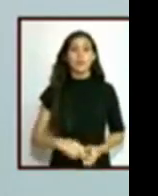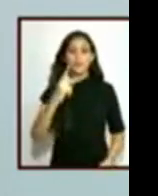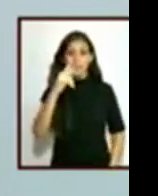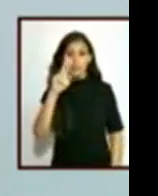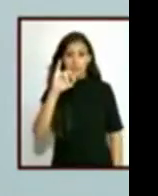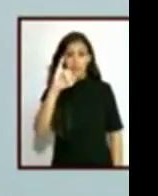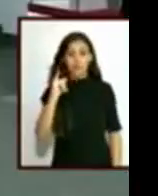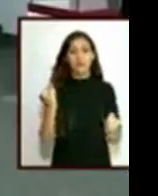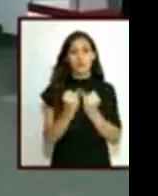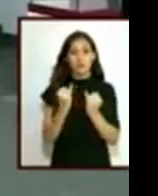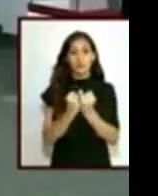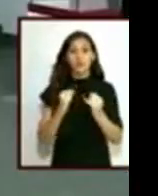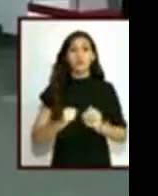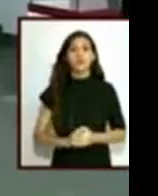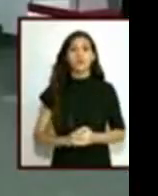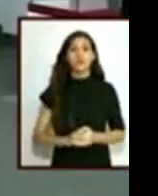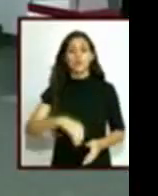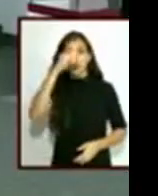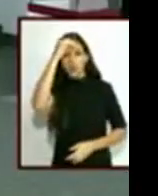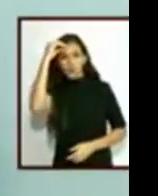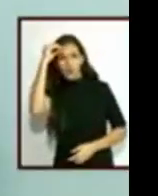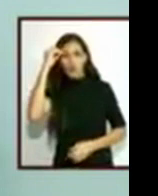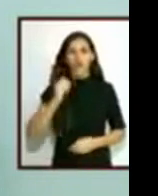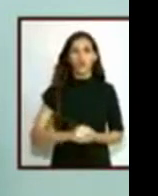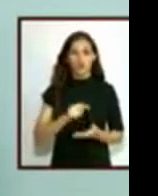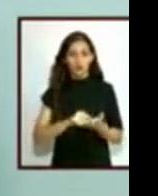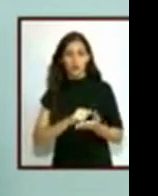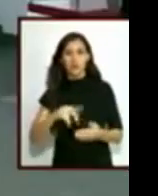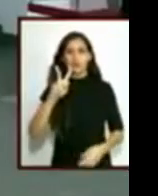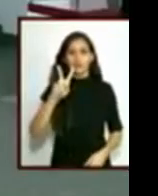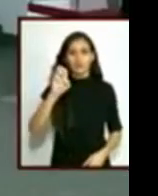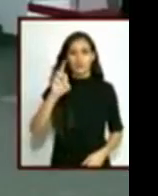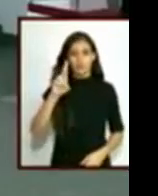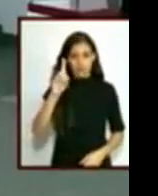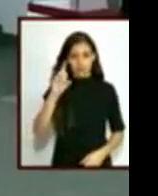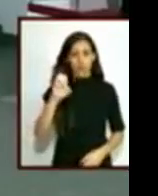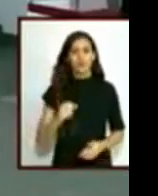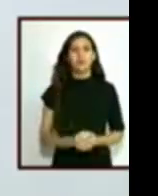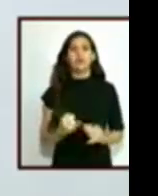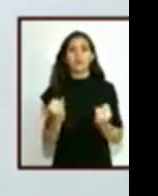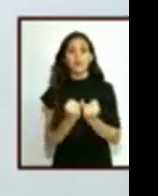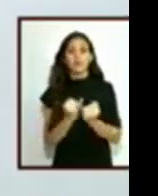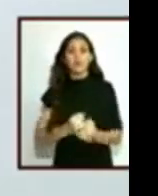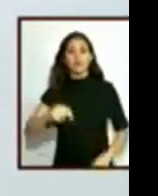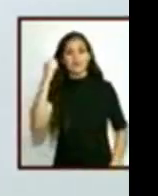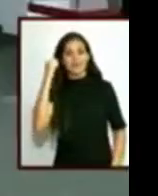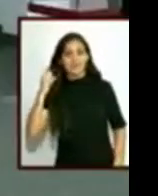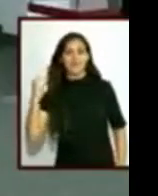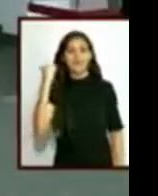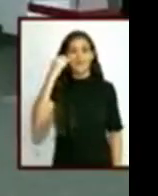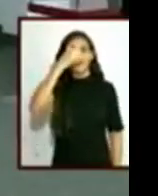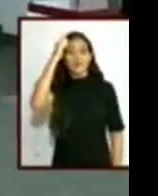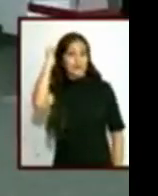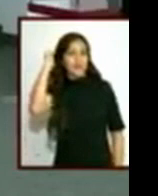al licenciado noches. Oscar Cantón Cetina, del Partido Verde Ecologista de México, buenas al licenciado noches. Gerardo Gaudiano Rovirosa, de la coalición por Tabasco al Frente, buenas noches. Al licenciado Jesús